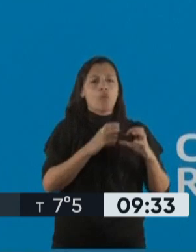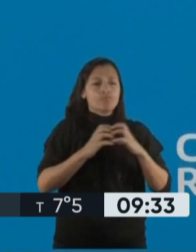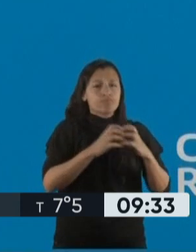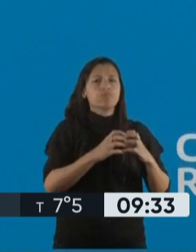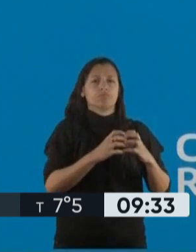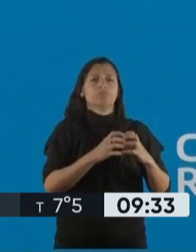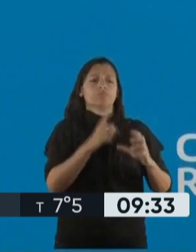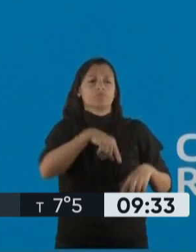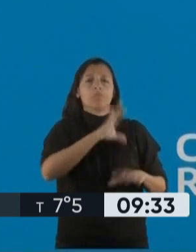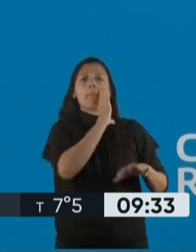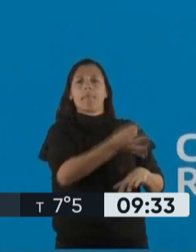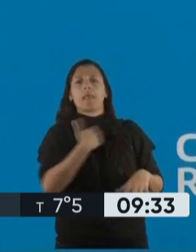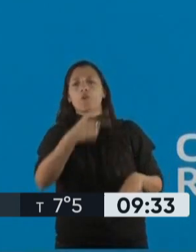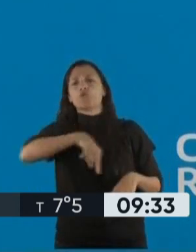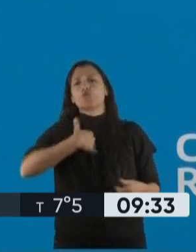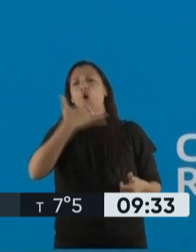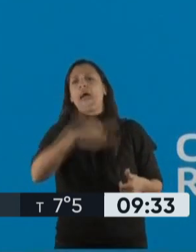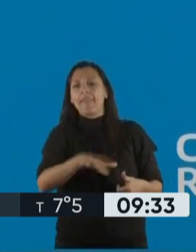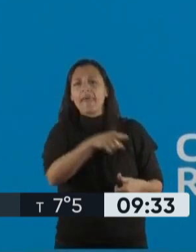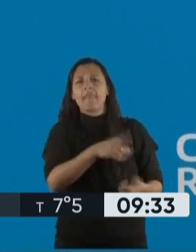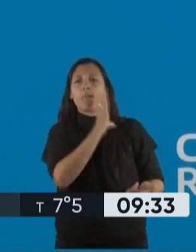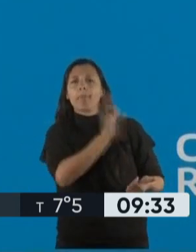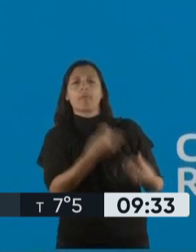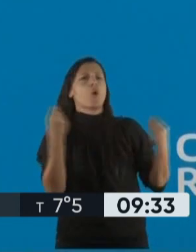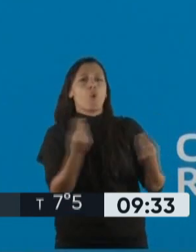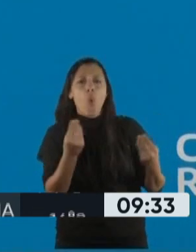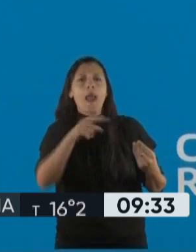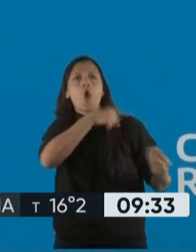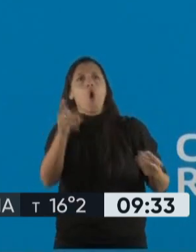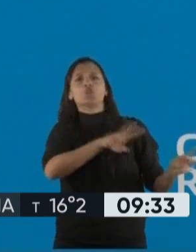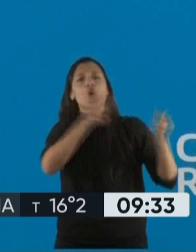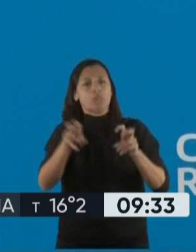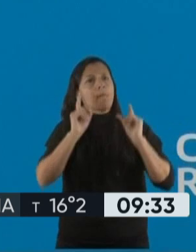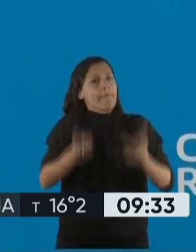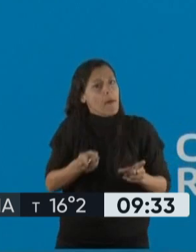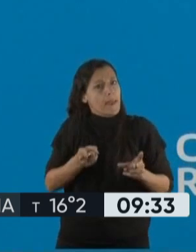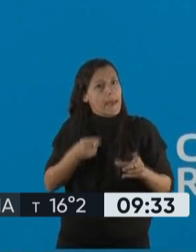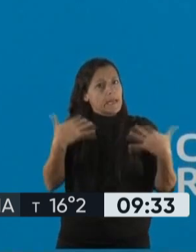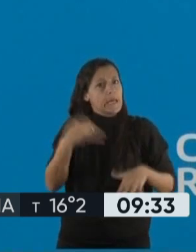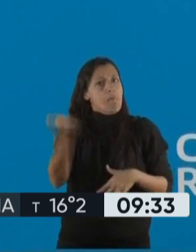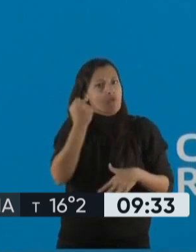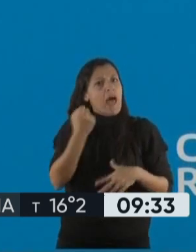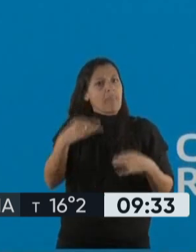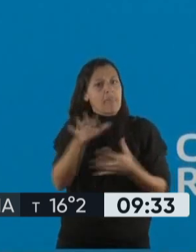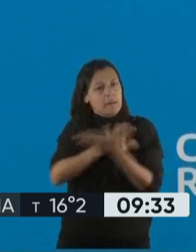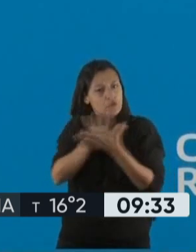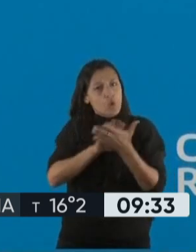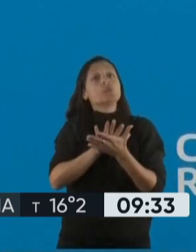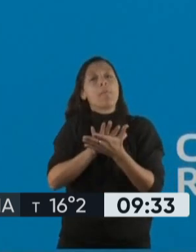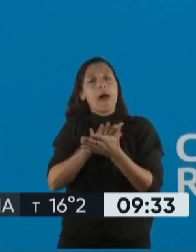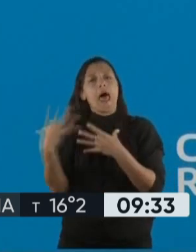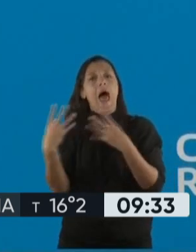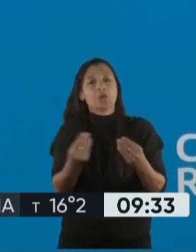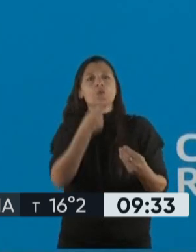posible entender y tratar de ver cuáles son otros temas que hay que resolver y que pueden ayudar a que la formación de